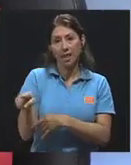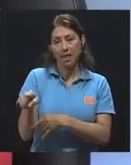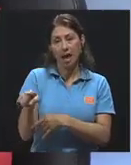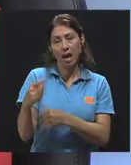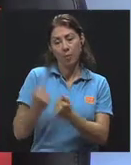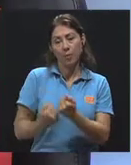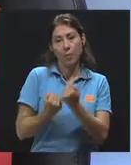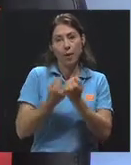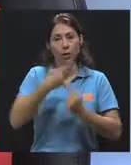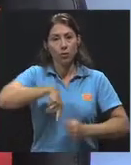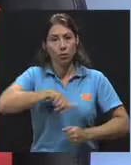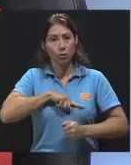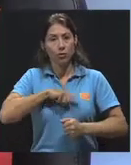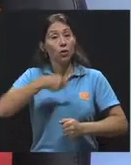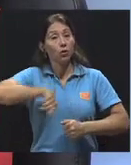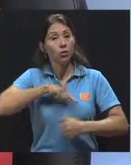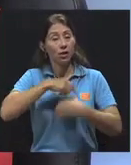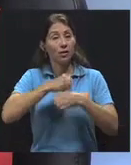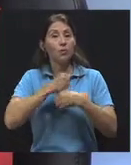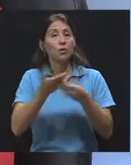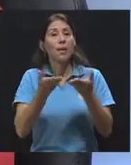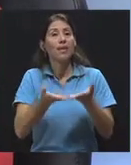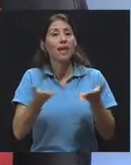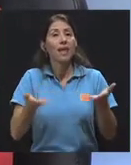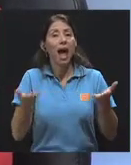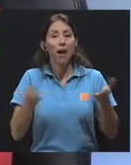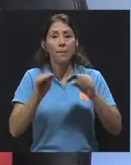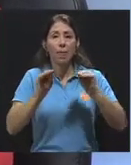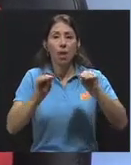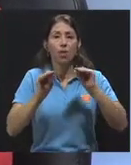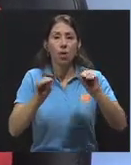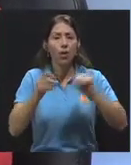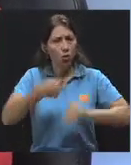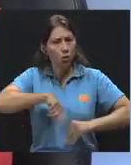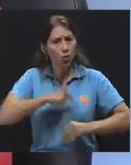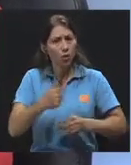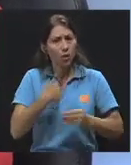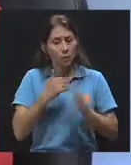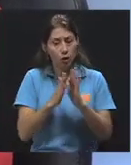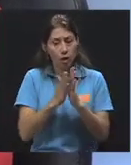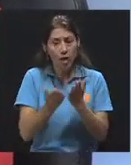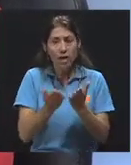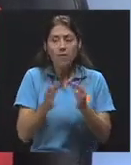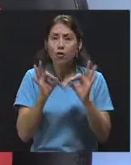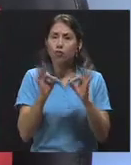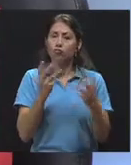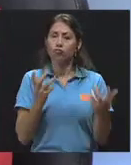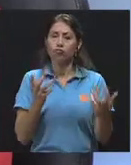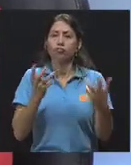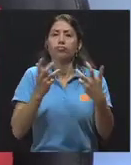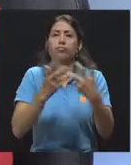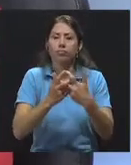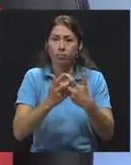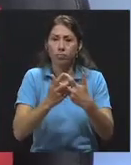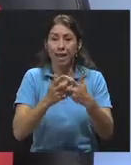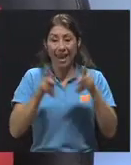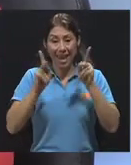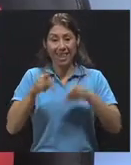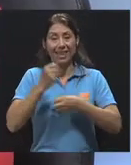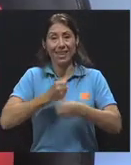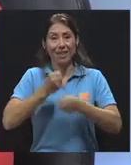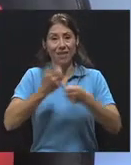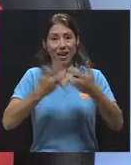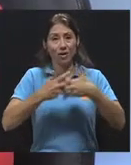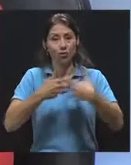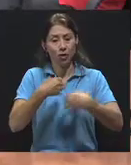permitió fue hacer el material pedagógico. Okay. Nosotros contamos con libros interactivos, con material hecho para la clase, hecho